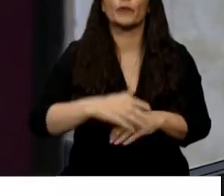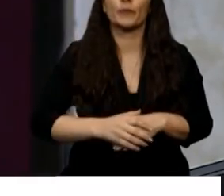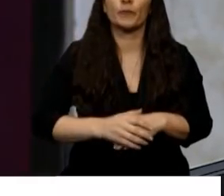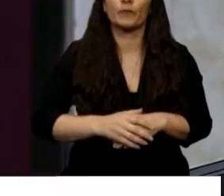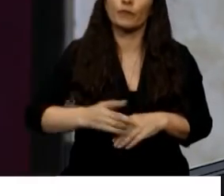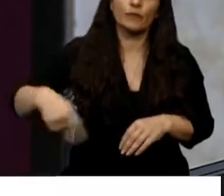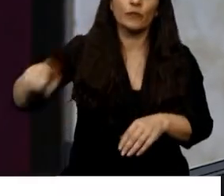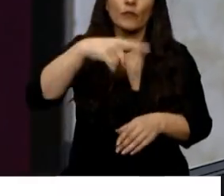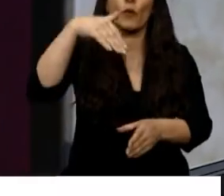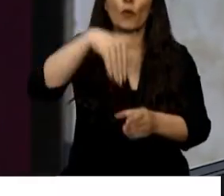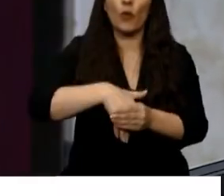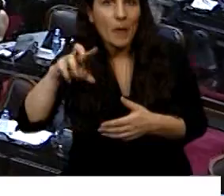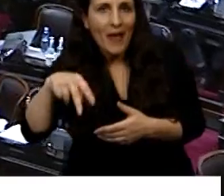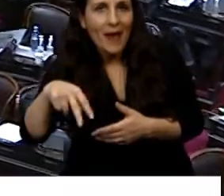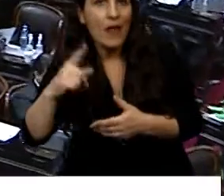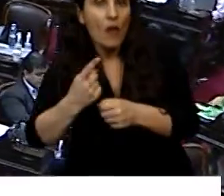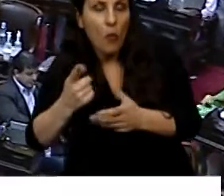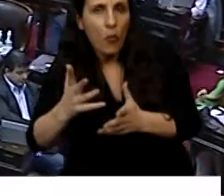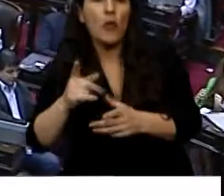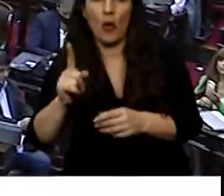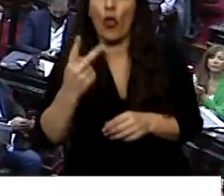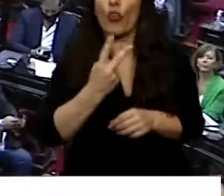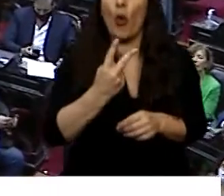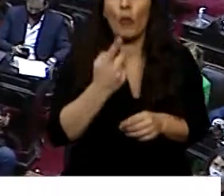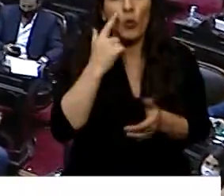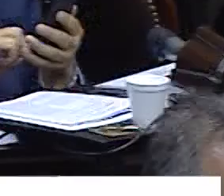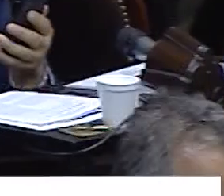Sírvanse marcar su voto. Tiempo.